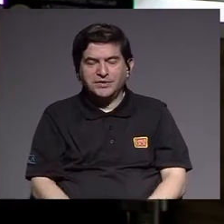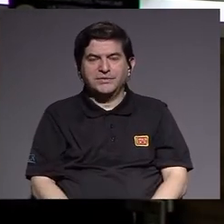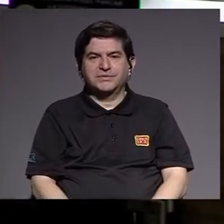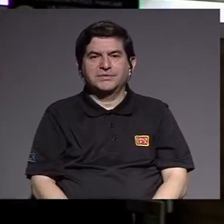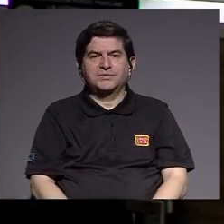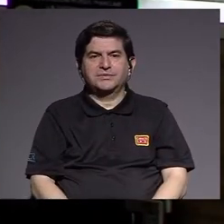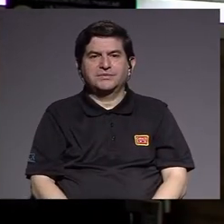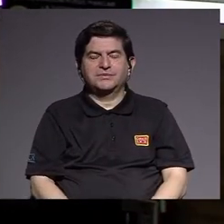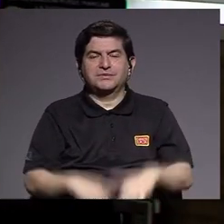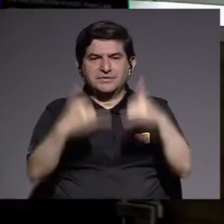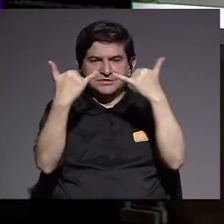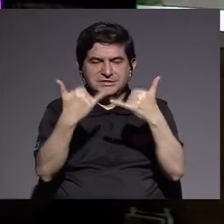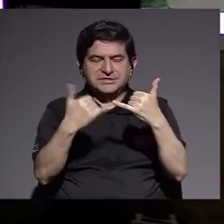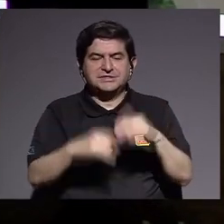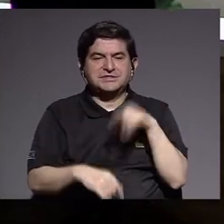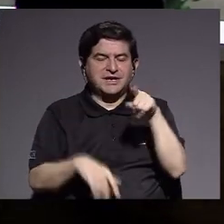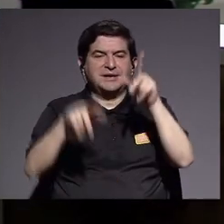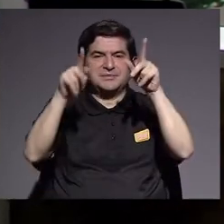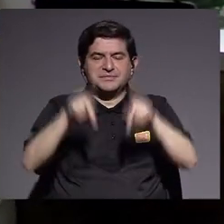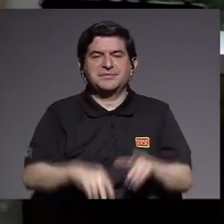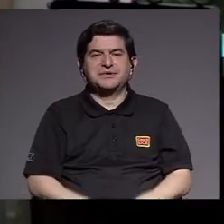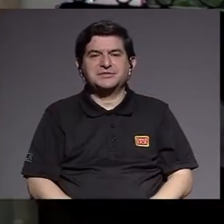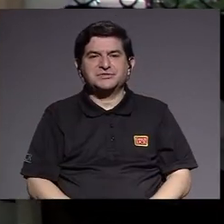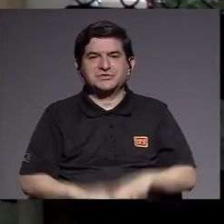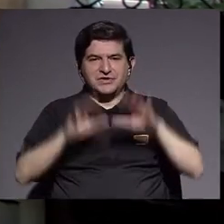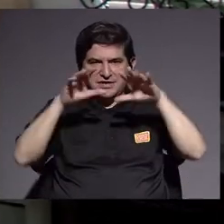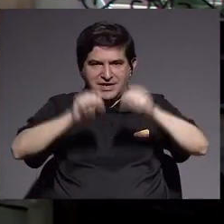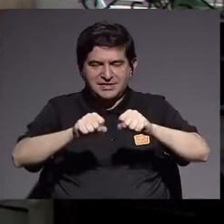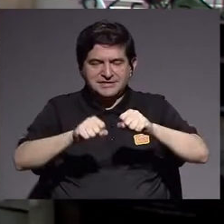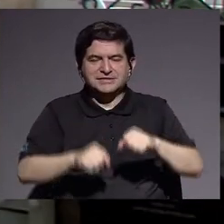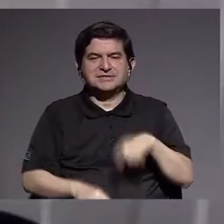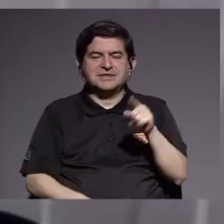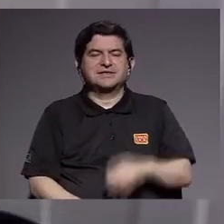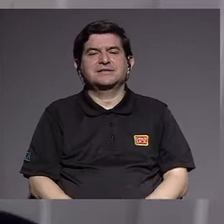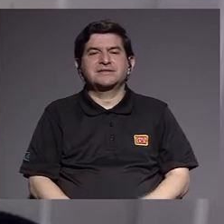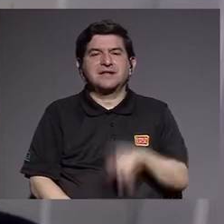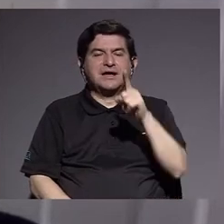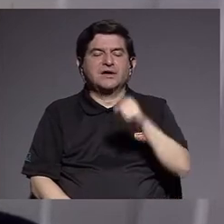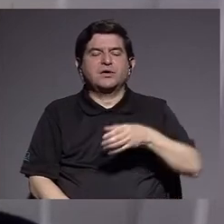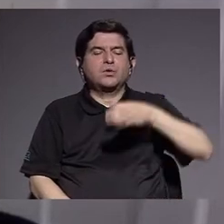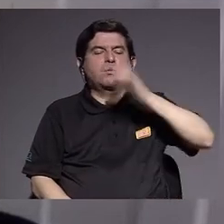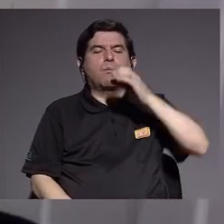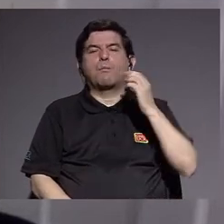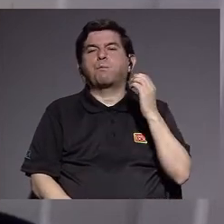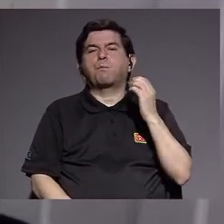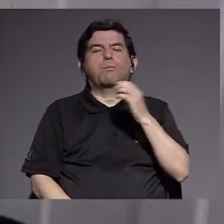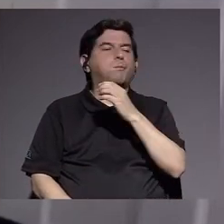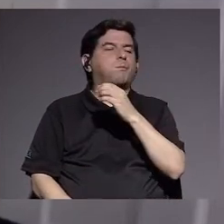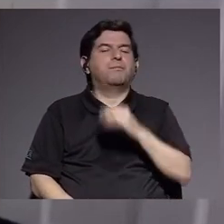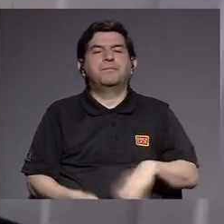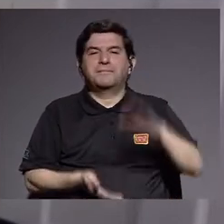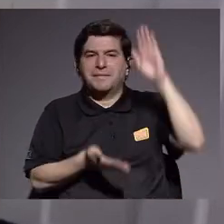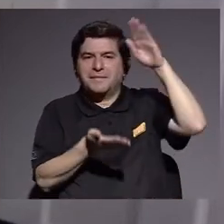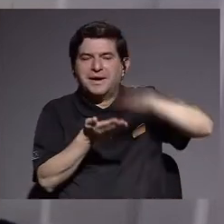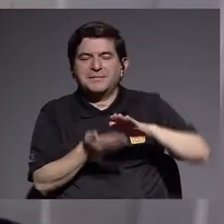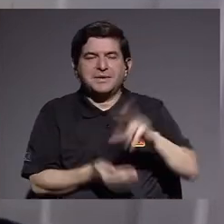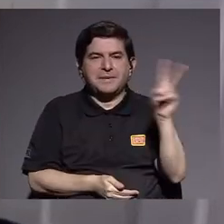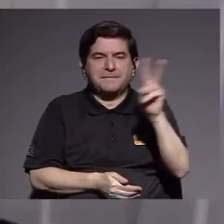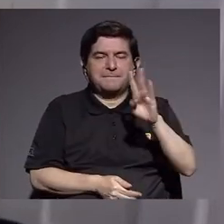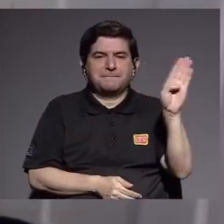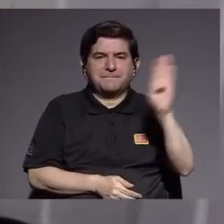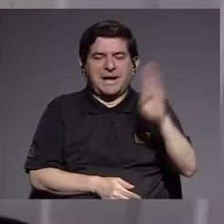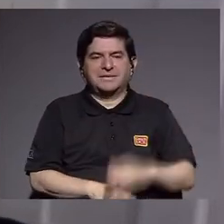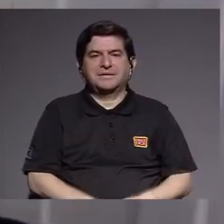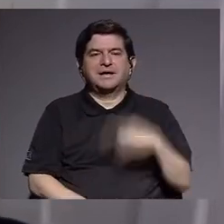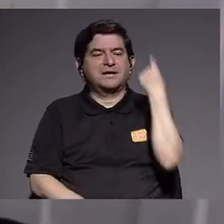después cuando lo vamos a pasar a la consulta entonces le vamos a entregar unos encuadres especiales que nos van a ayudar a disminuir